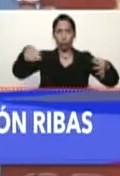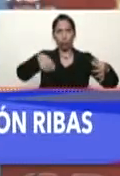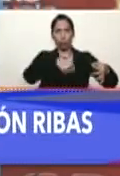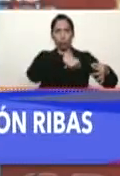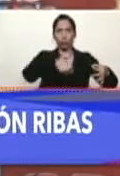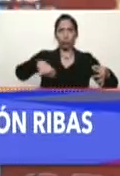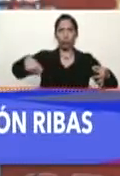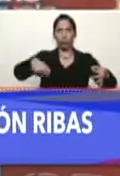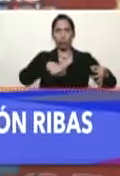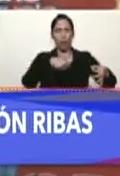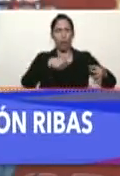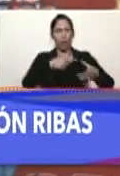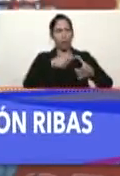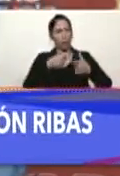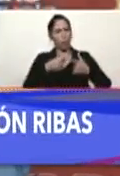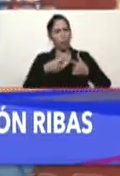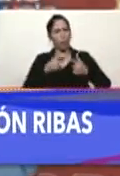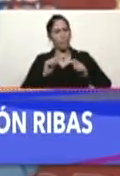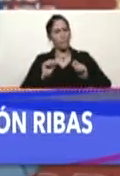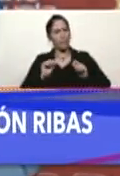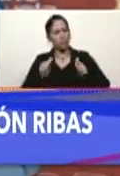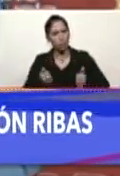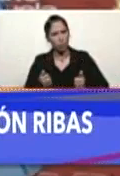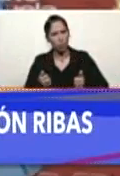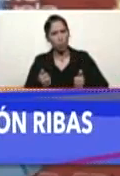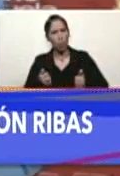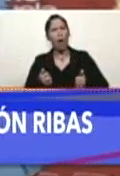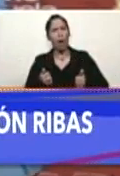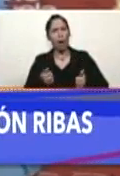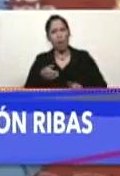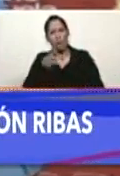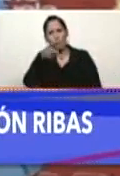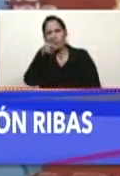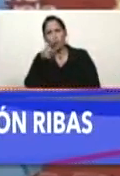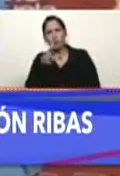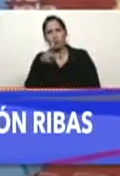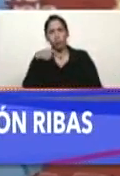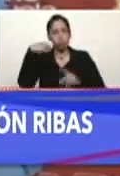Y entonces empezó un acto en cadena del comandante Hugo Chávez,